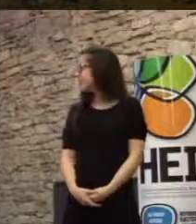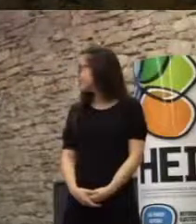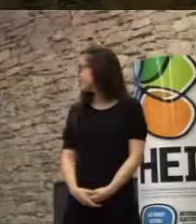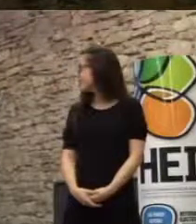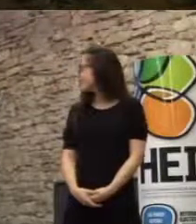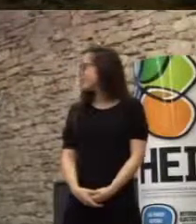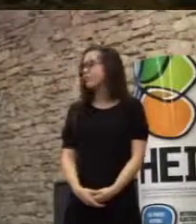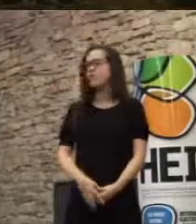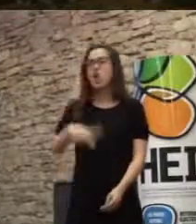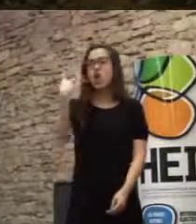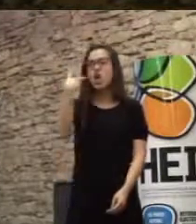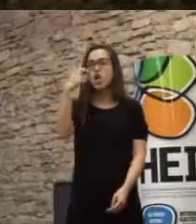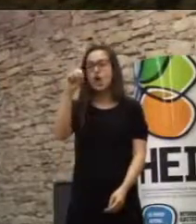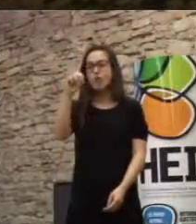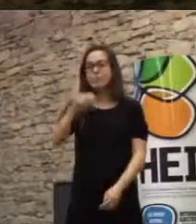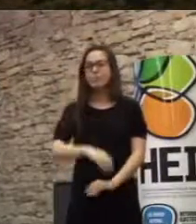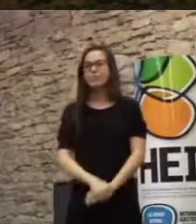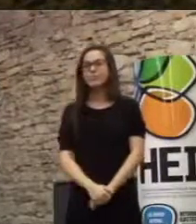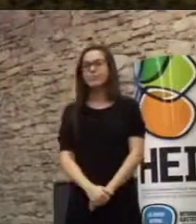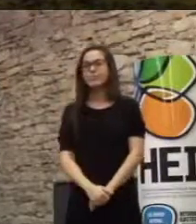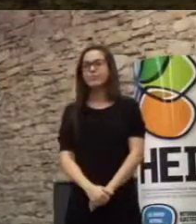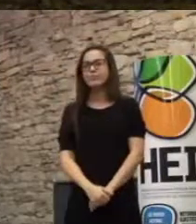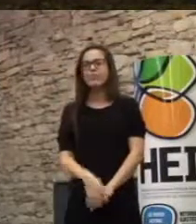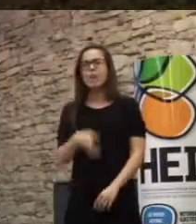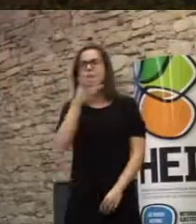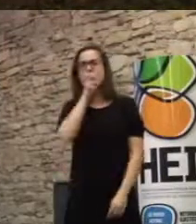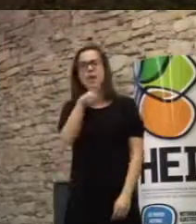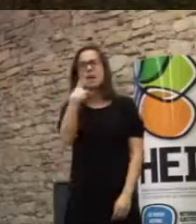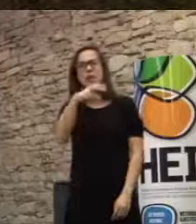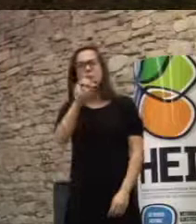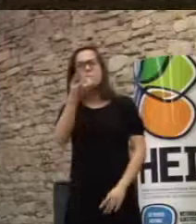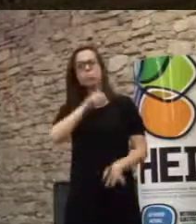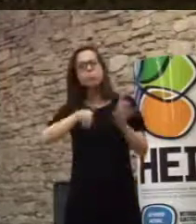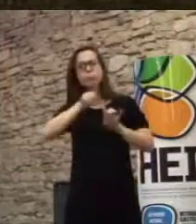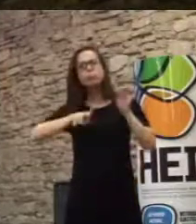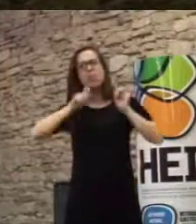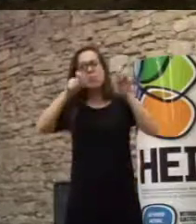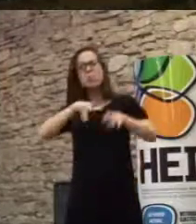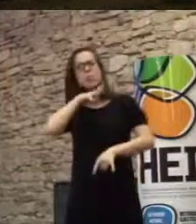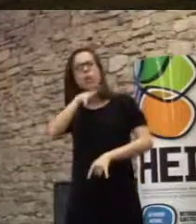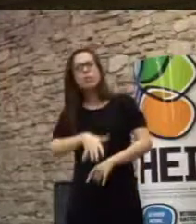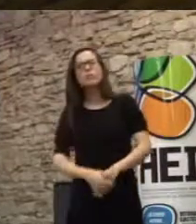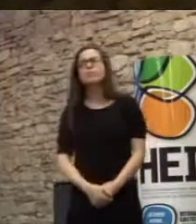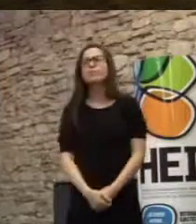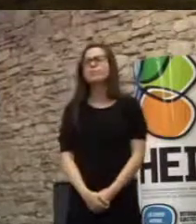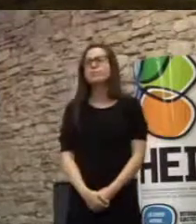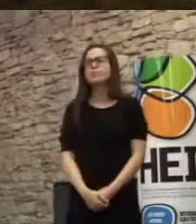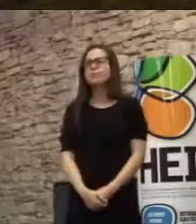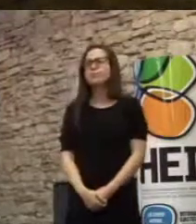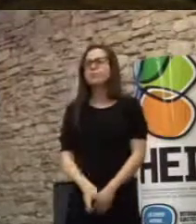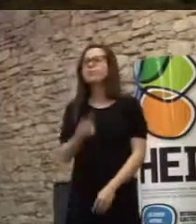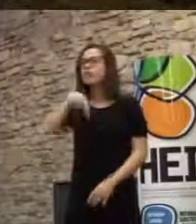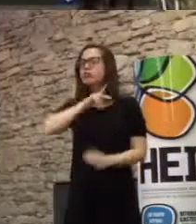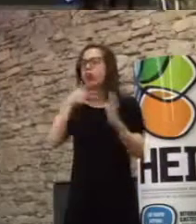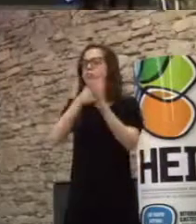no porque la palabreja nos genera tantos problemas porque ya lo hemos explicado